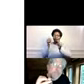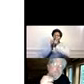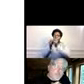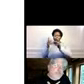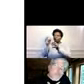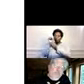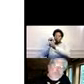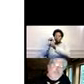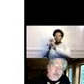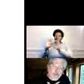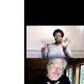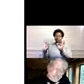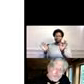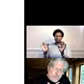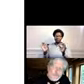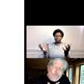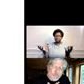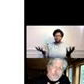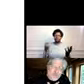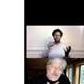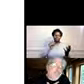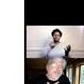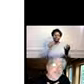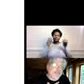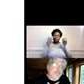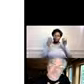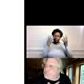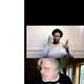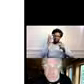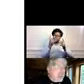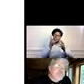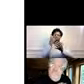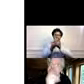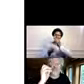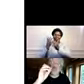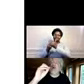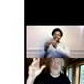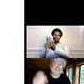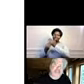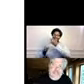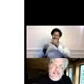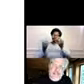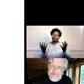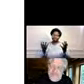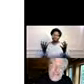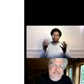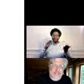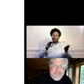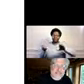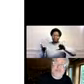Sin profesionales de soporte directo. Nosotros hubiéramos perdido mucha, mucha más gente al COVID-19.